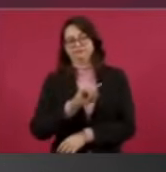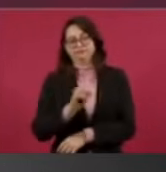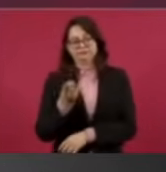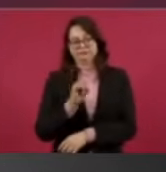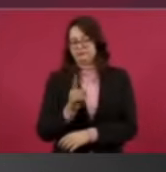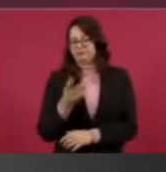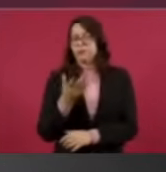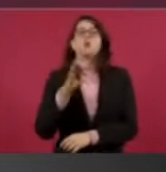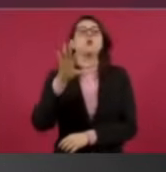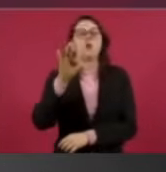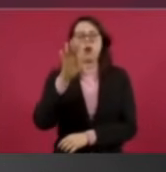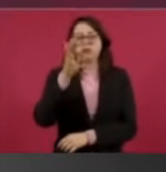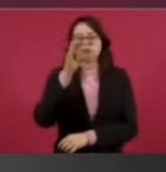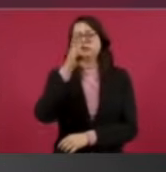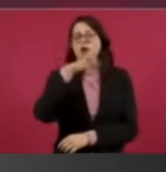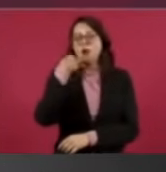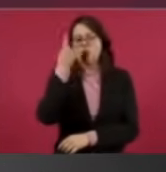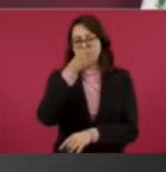40 horas,